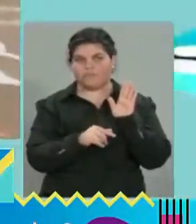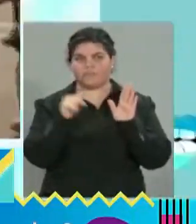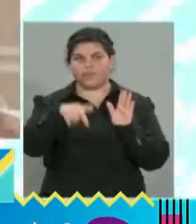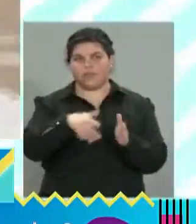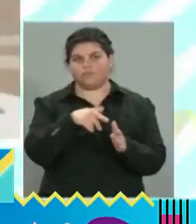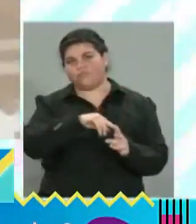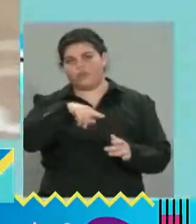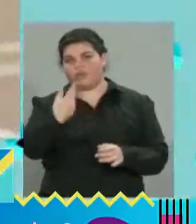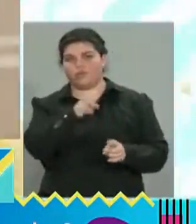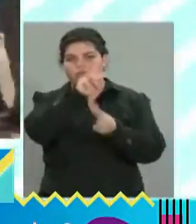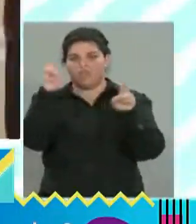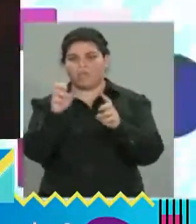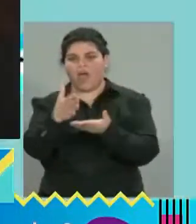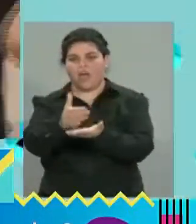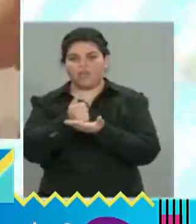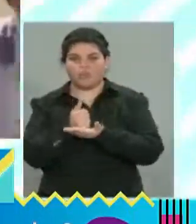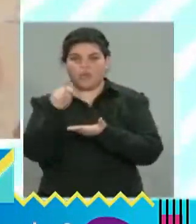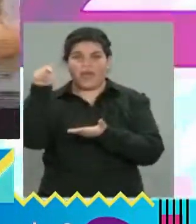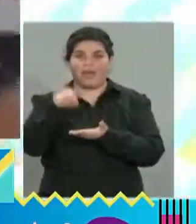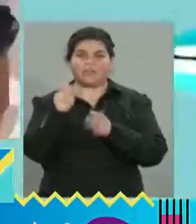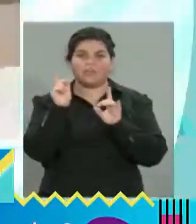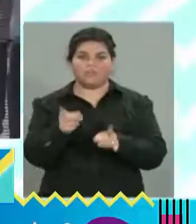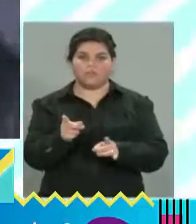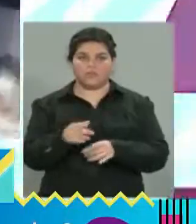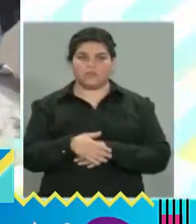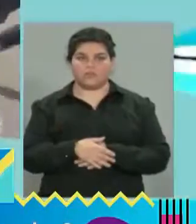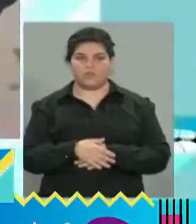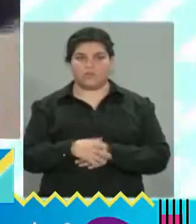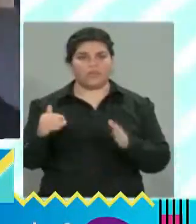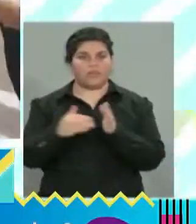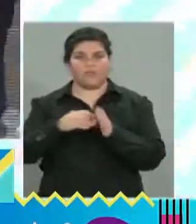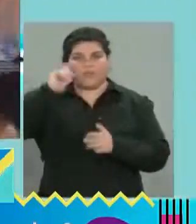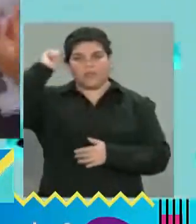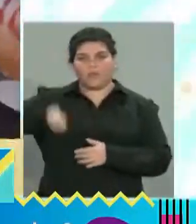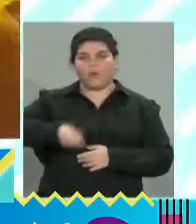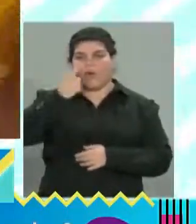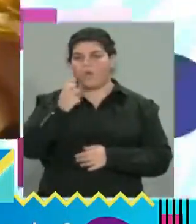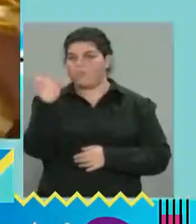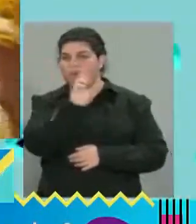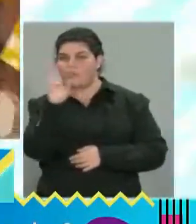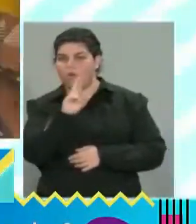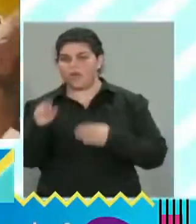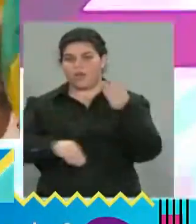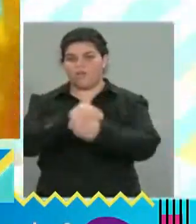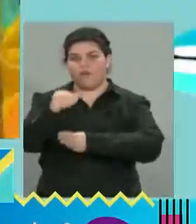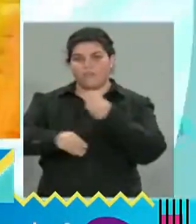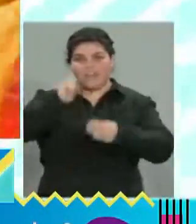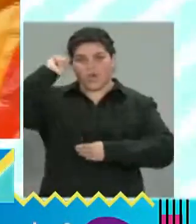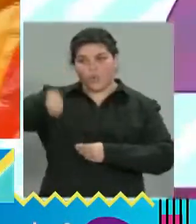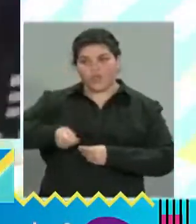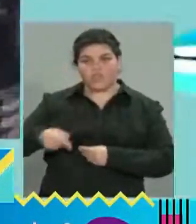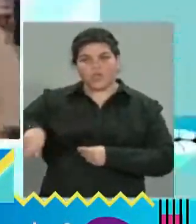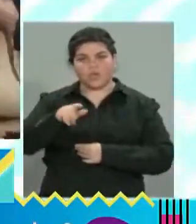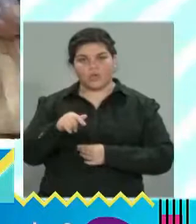Después, bueno, con el tema de la adopción ya entra también en la discrecionalidad muchas veces de jueces y juezas de familia, donde ahí ya sí podemos entrar a ver cuestiones